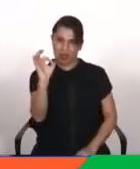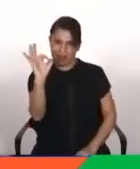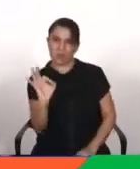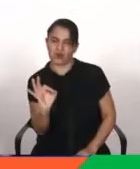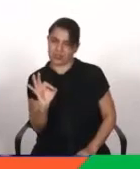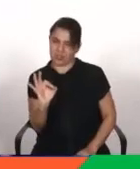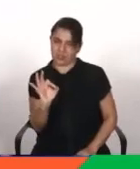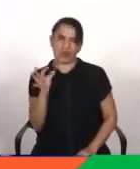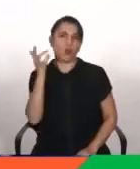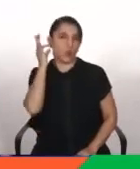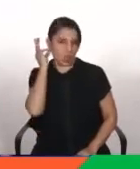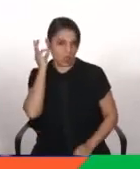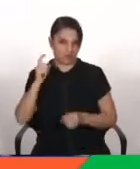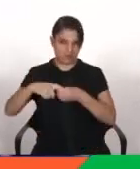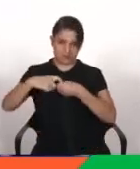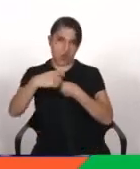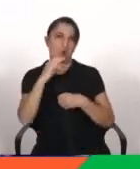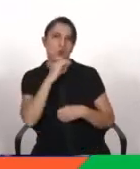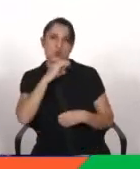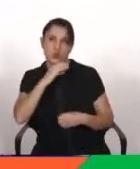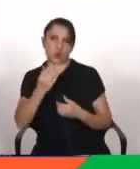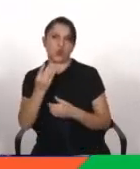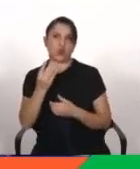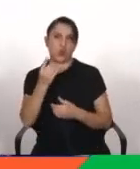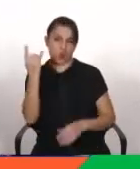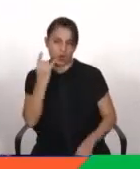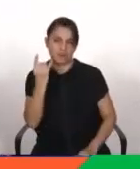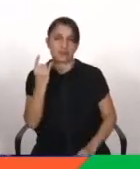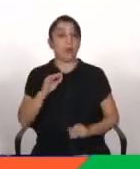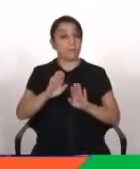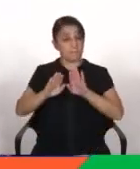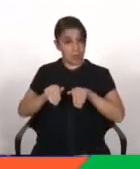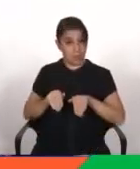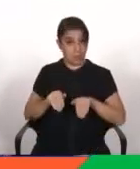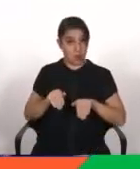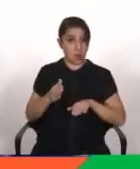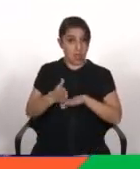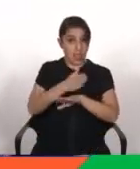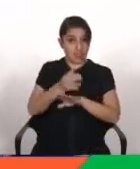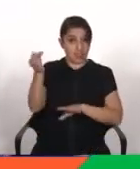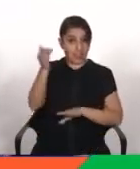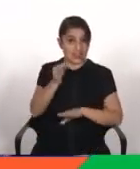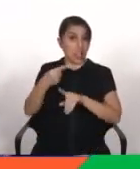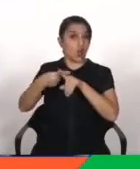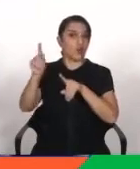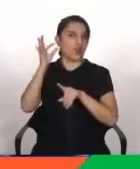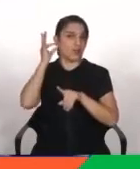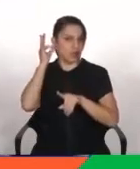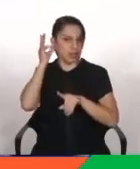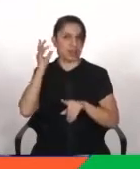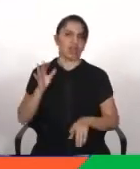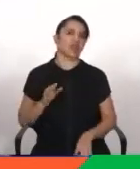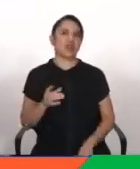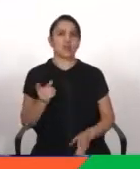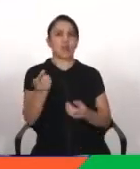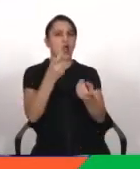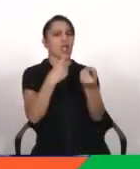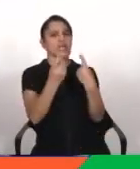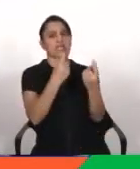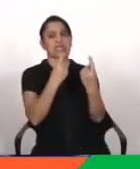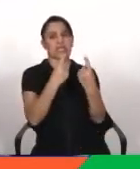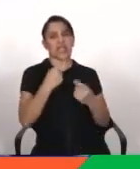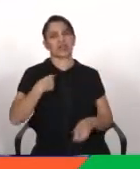mujeres. Y bueno, como Karina también decía, ciertos comentarios que se hacen, que uno dice, no, quizás lo dice